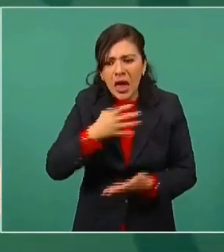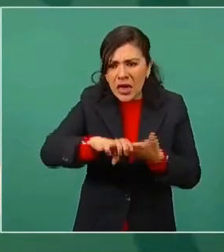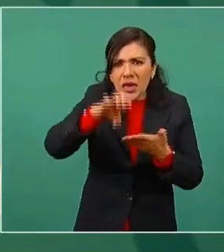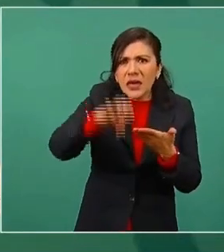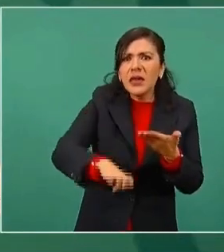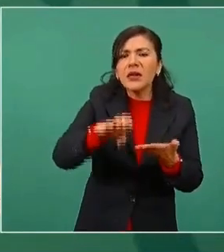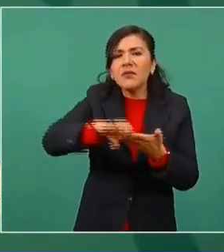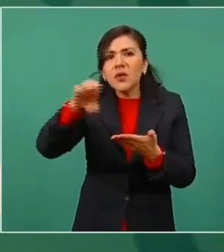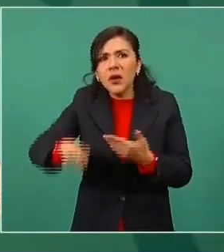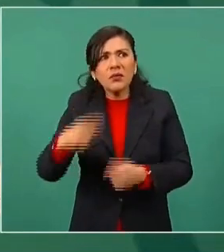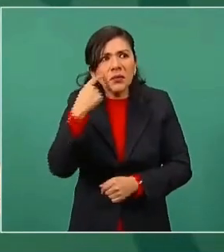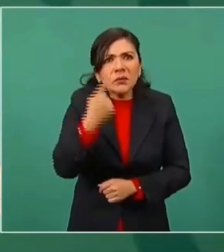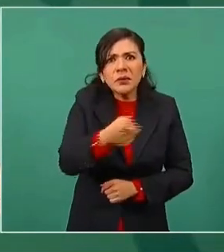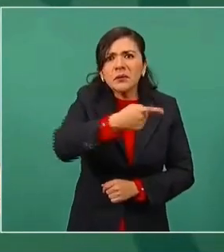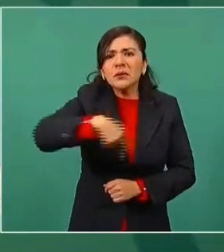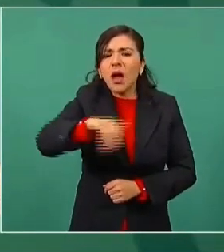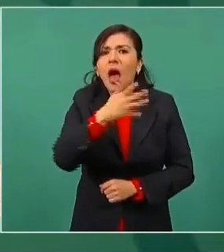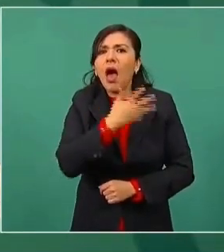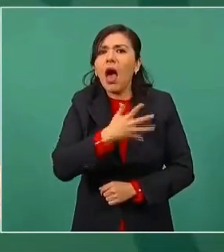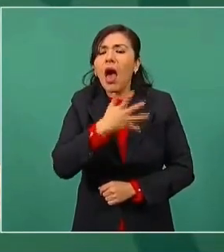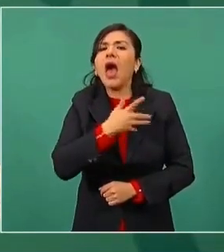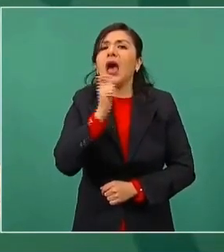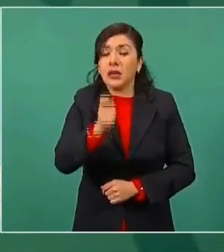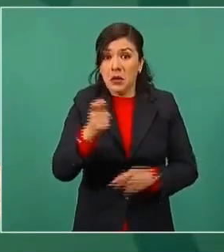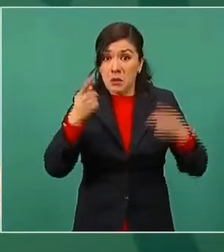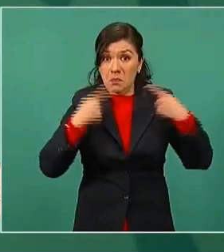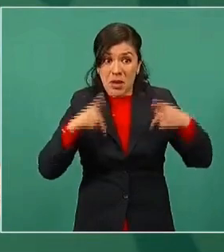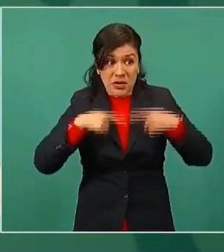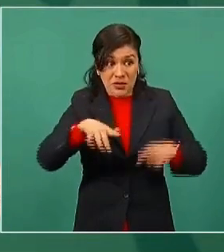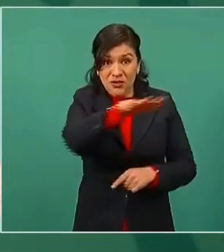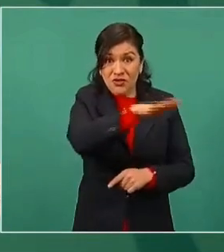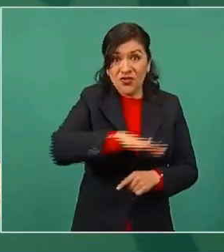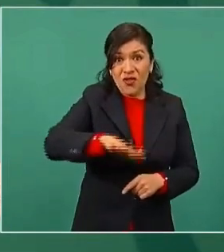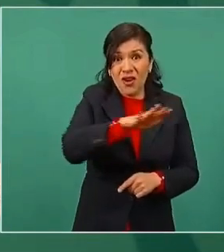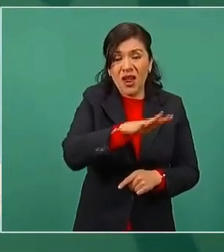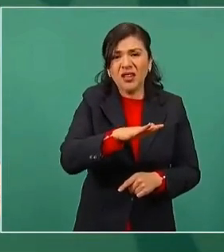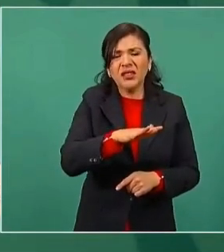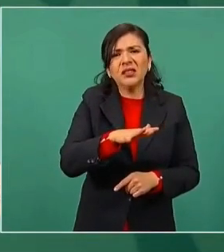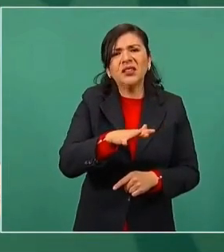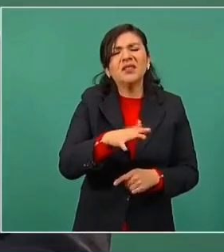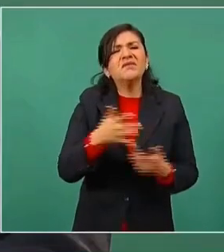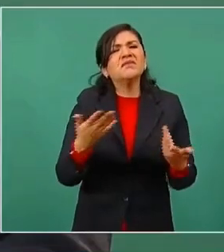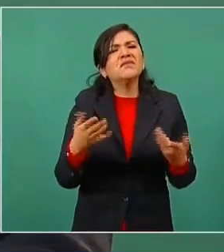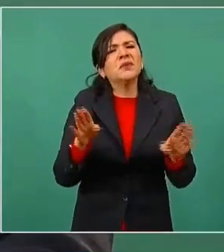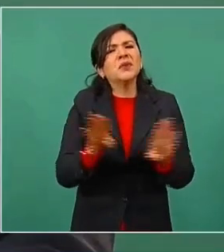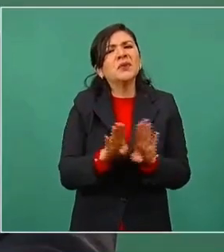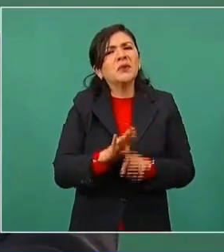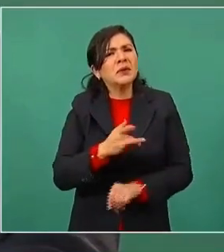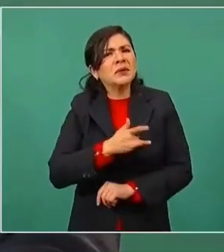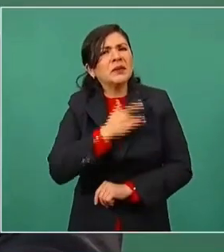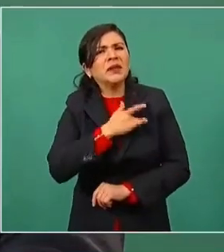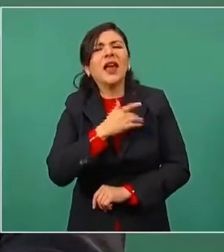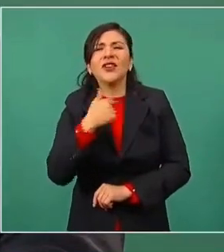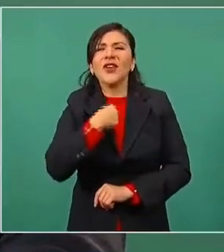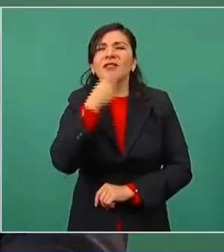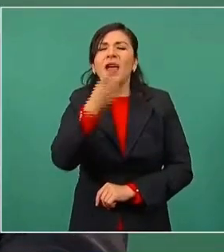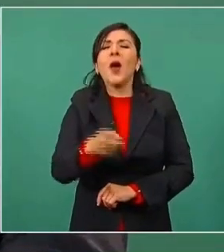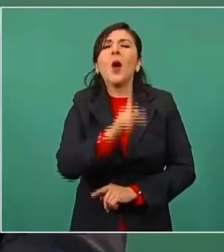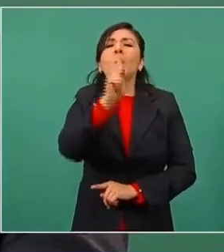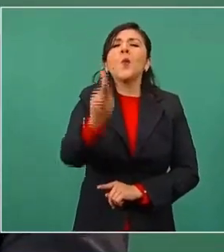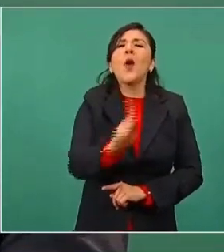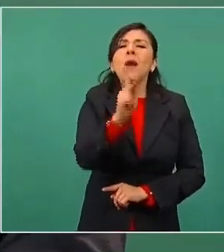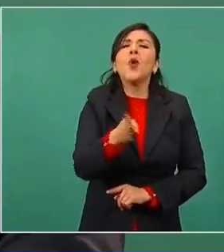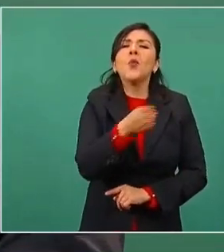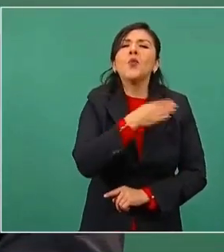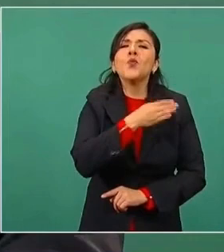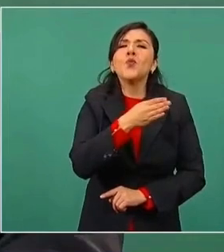ejemplos, donde la gente del pueblo se burlan cuando hablo del pueblo bueno. Es que